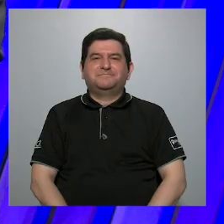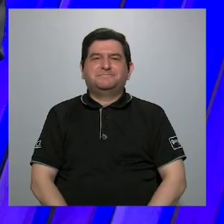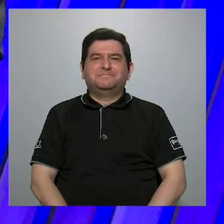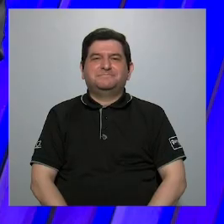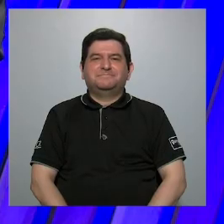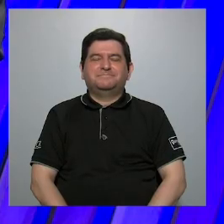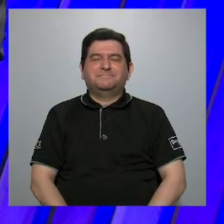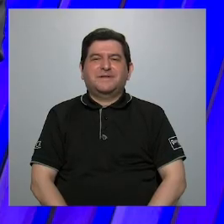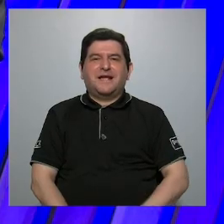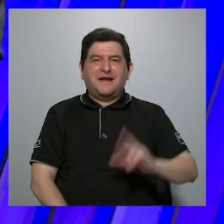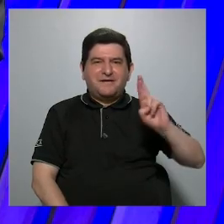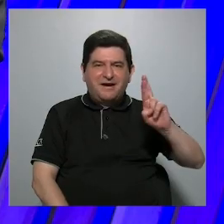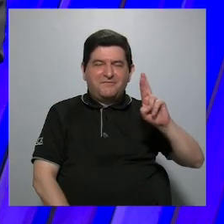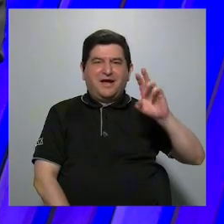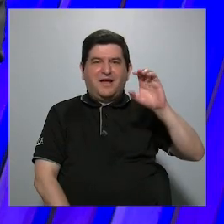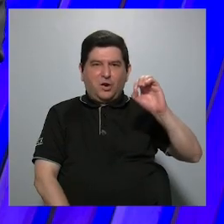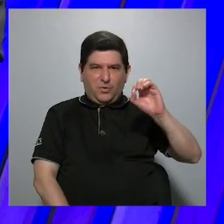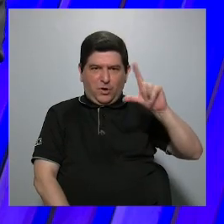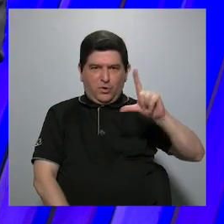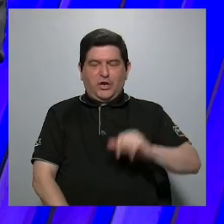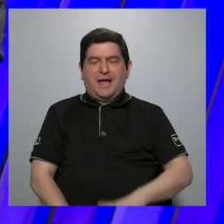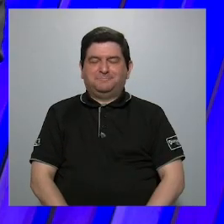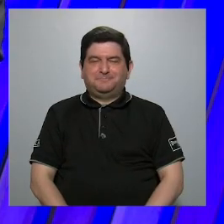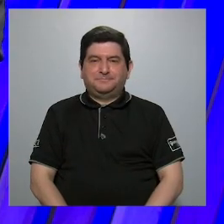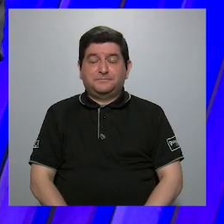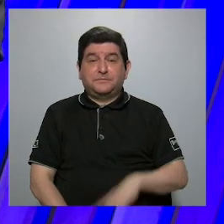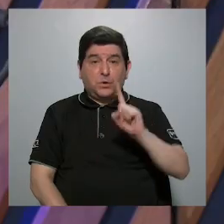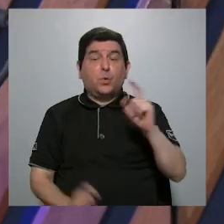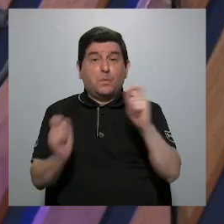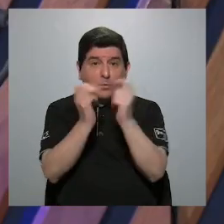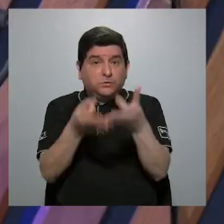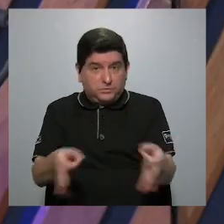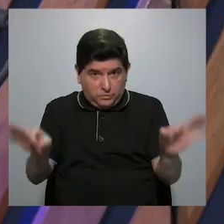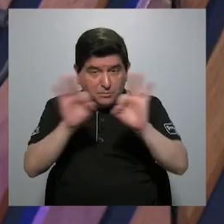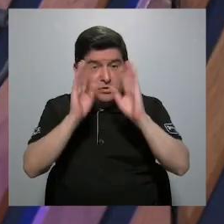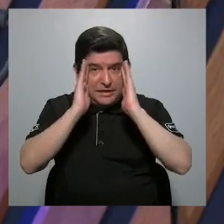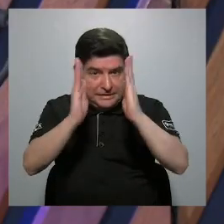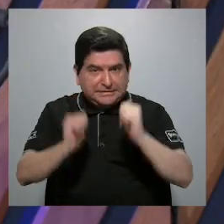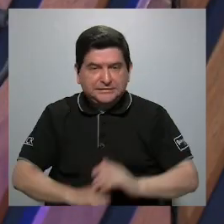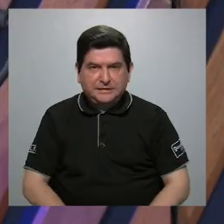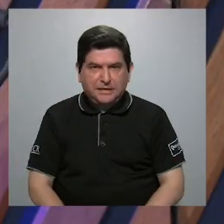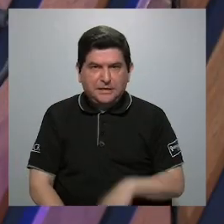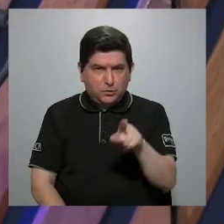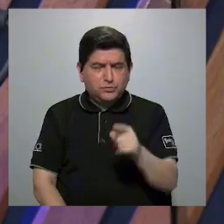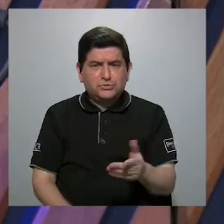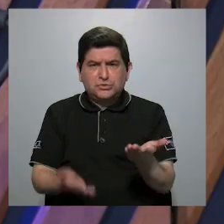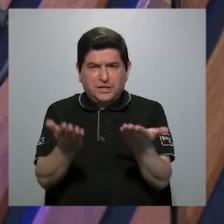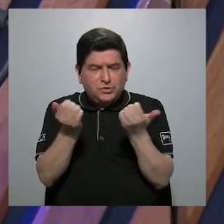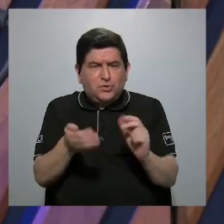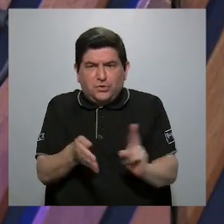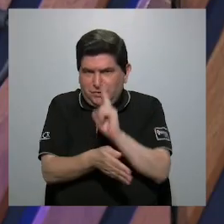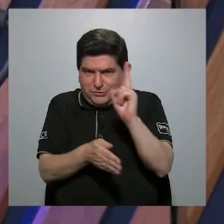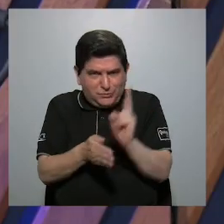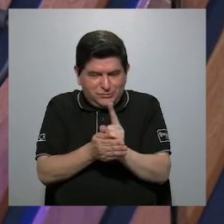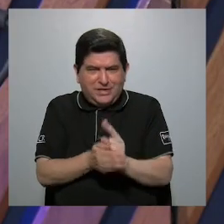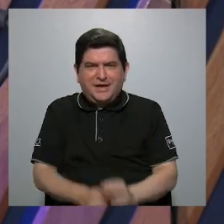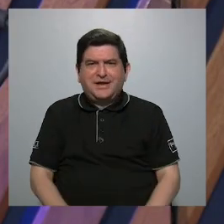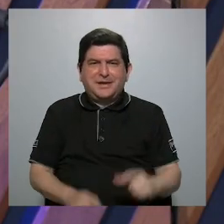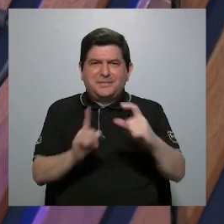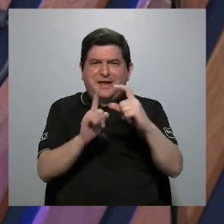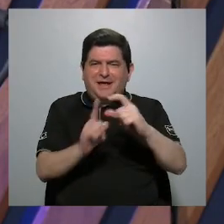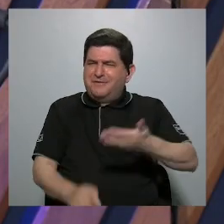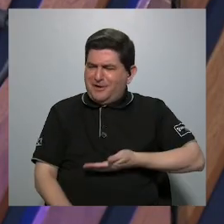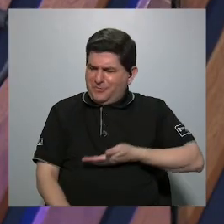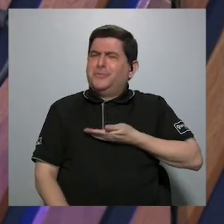universitario Obregón. Aquí hay un punto importante. A ver, usted no quiso usar el